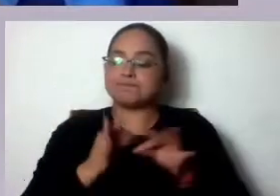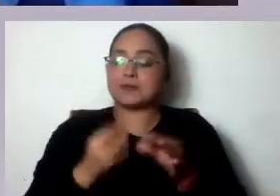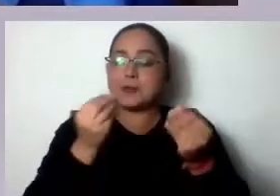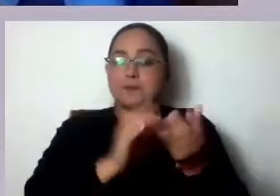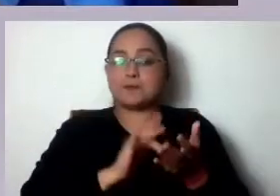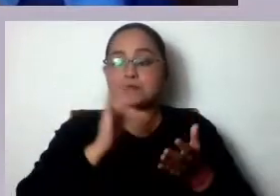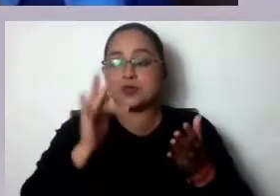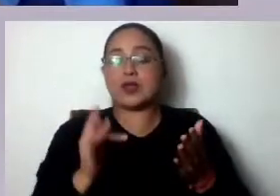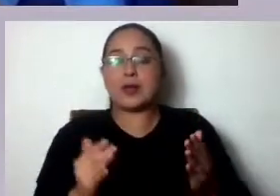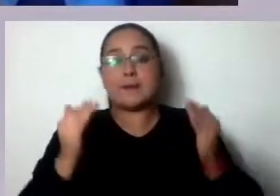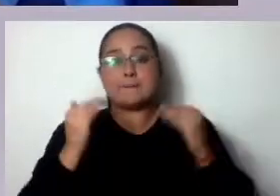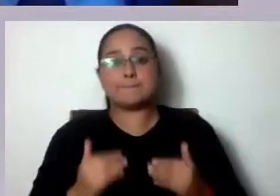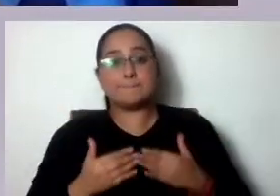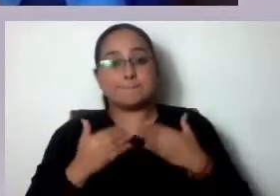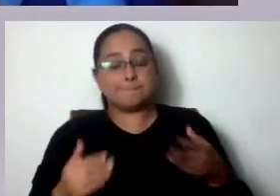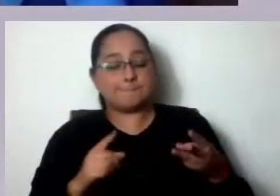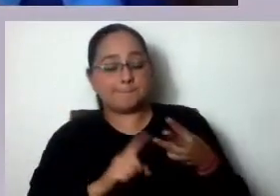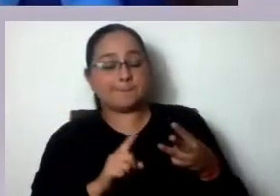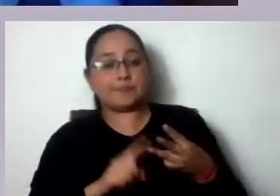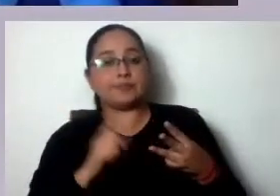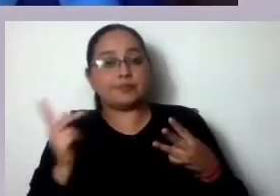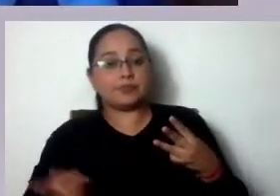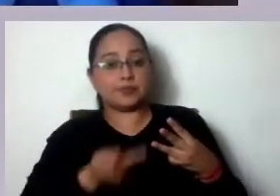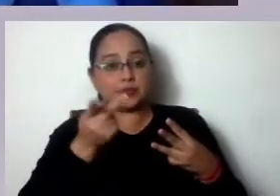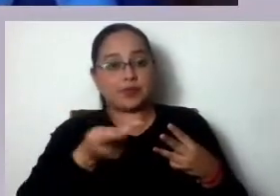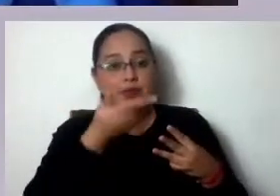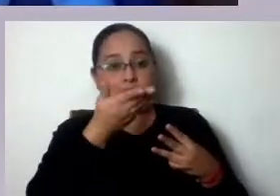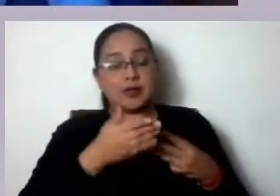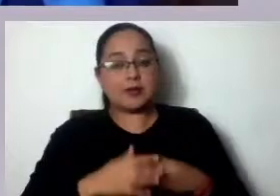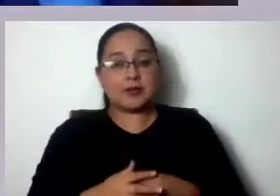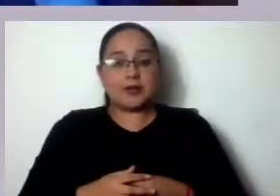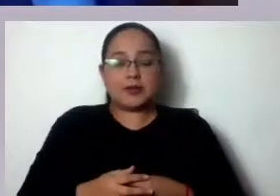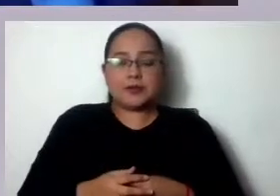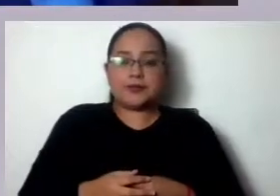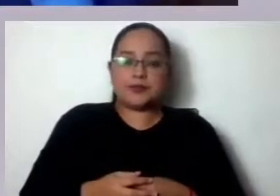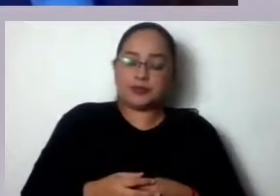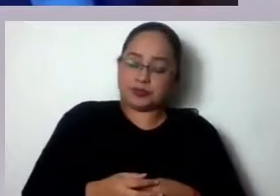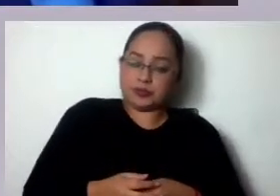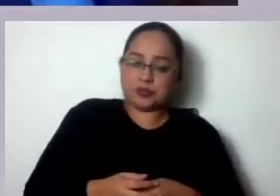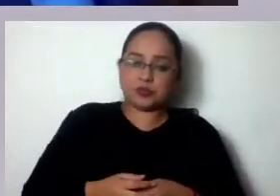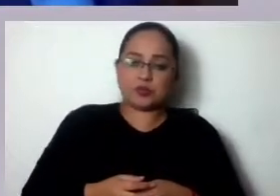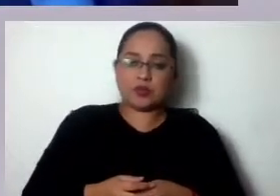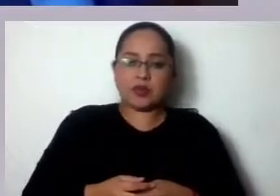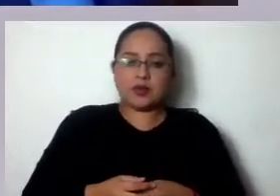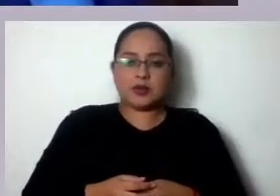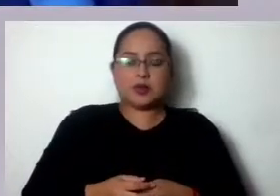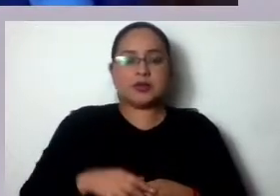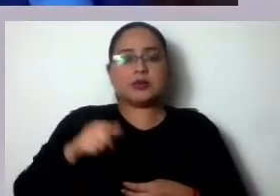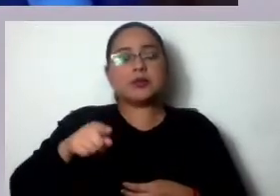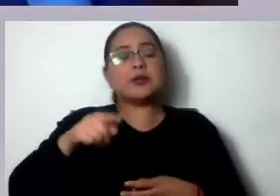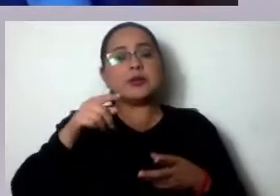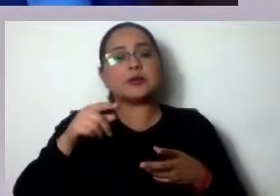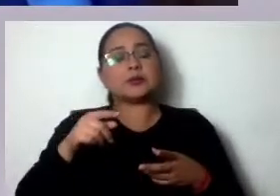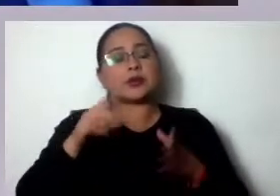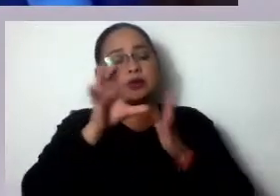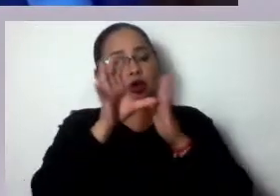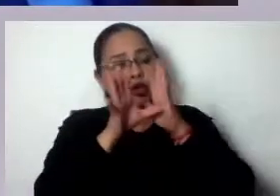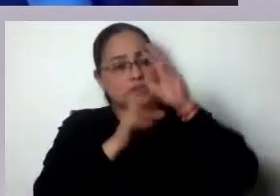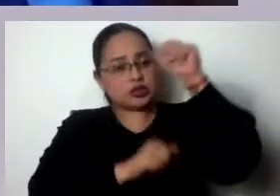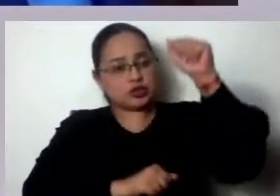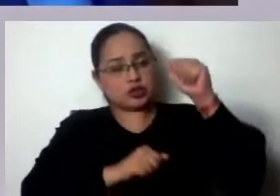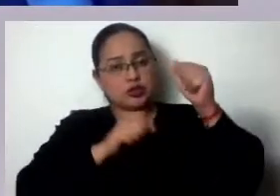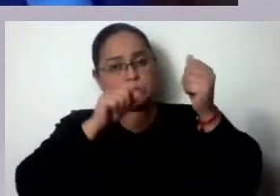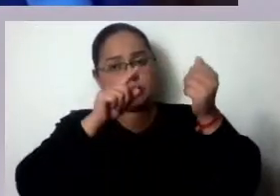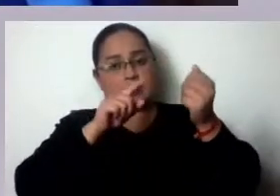y tengo una tercera pregunta señora ministra que es la siguiente fue de una constitución de una entidad